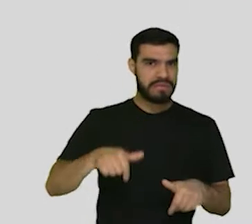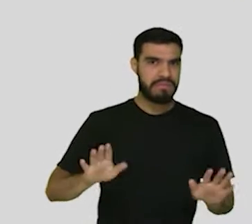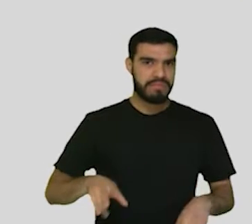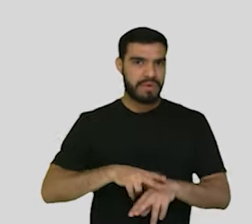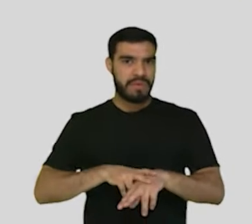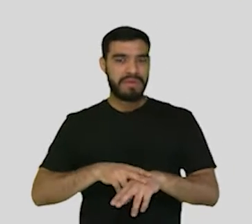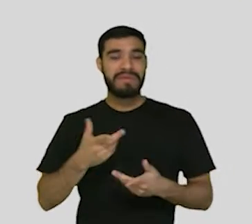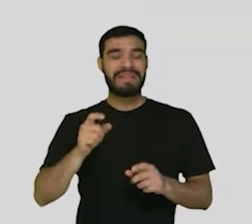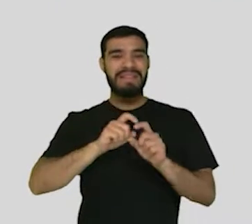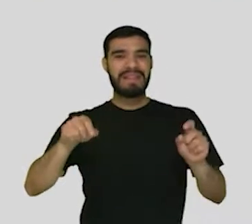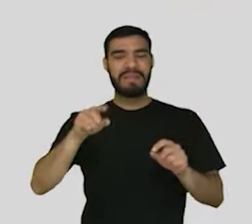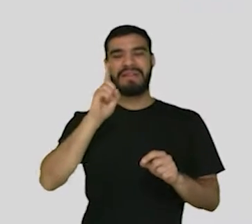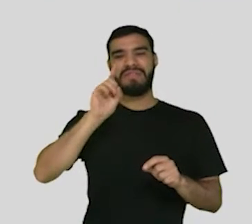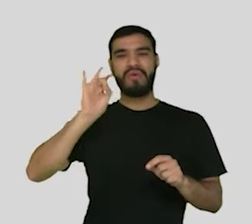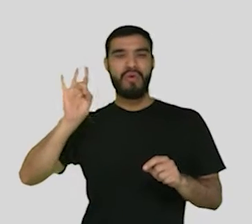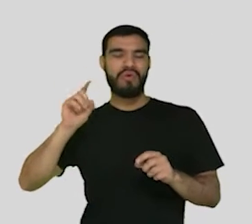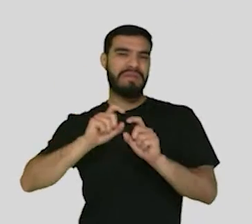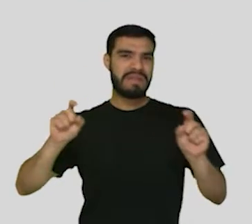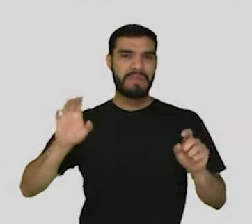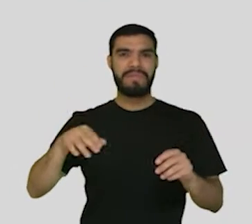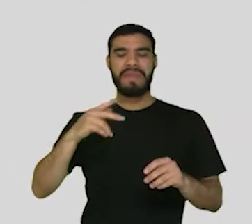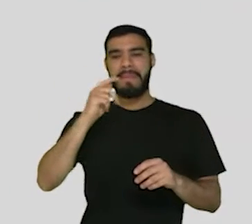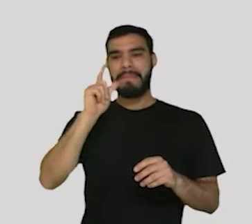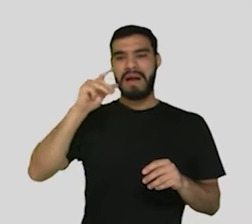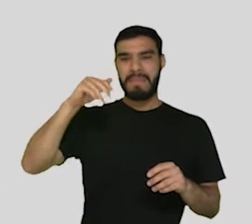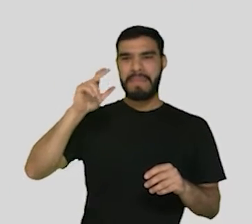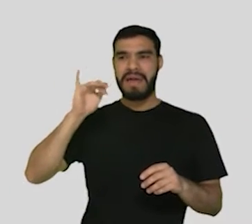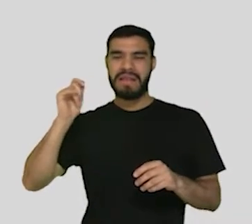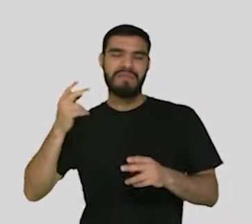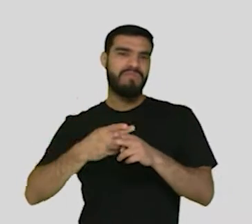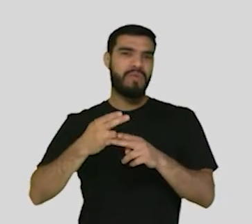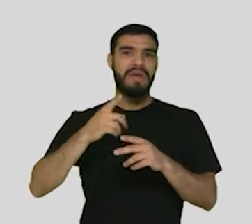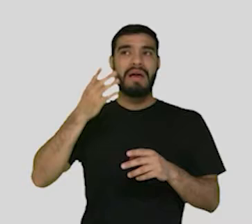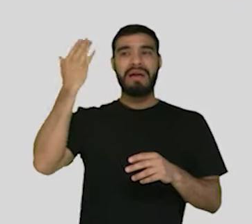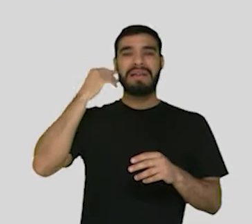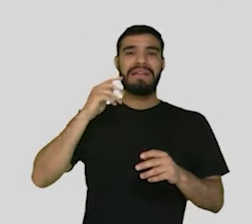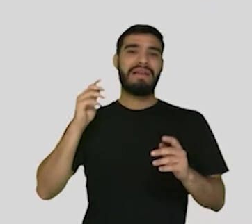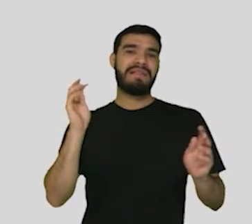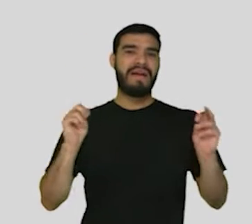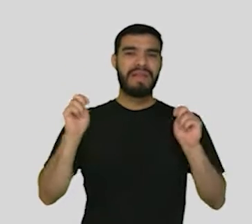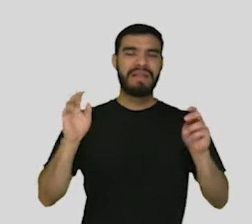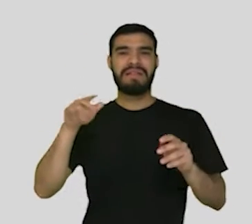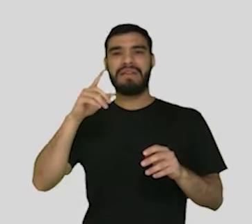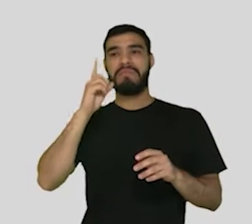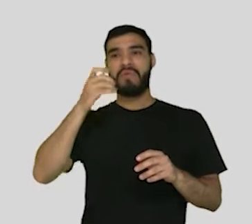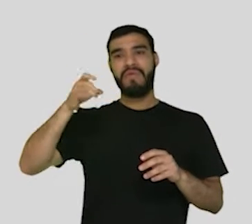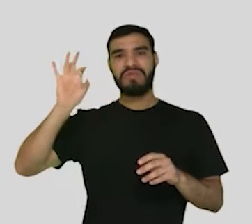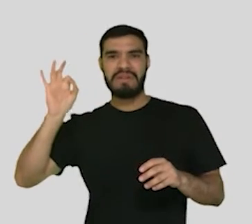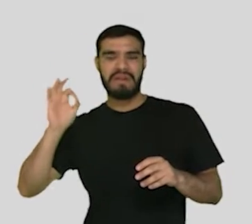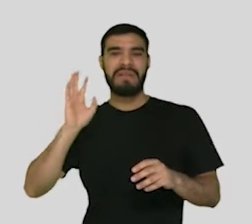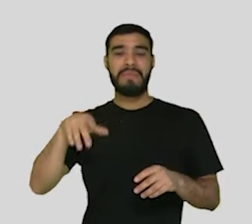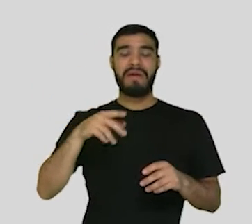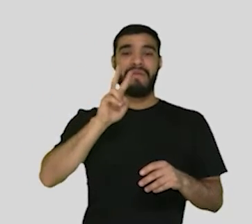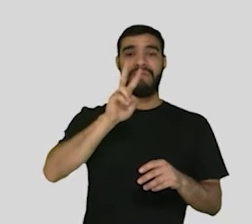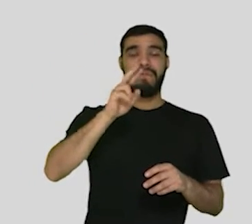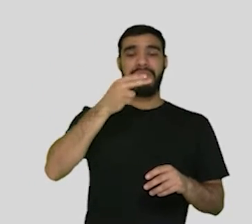Ja upeba ningo o oikeña na petu ume ja ombo jeku ñande reko ayepa omo prenda pe ñande